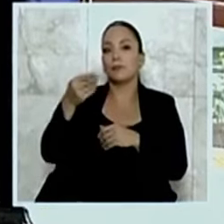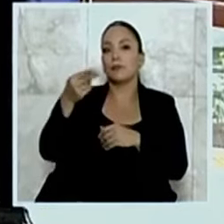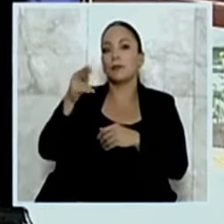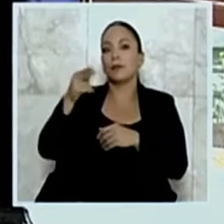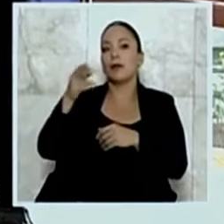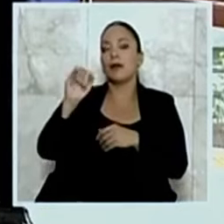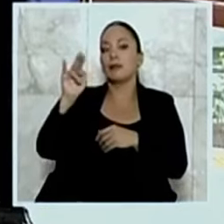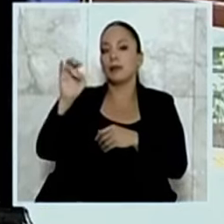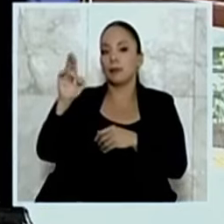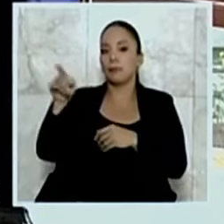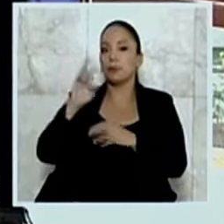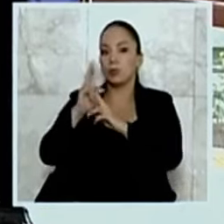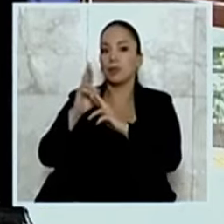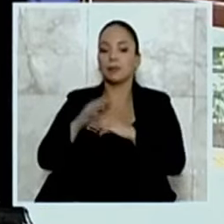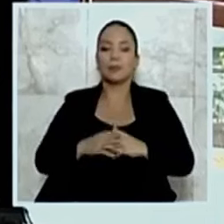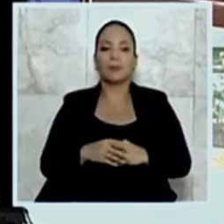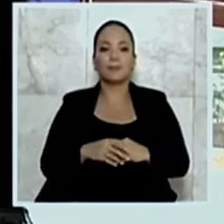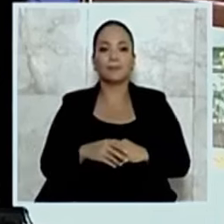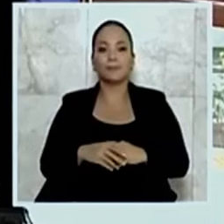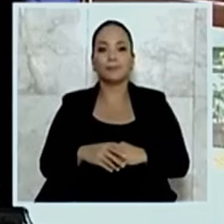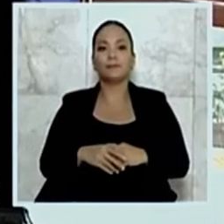Océano Pacífico como en el Caribe.